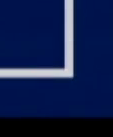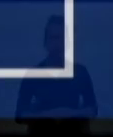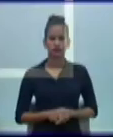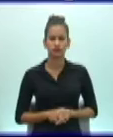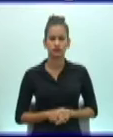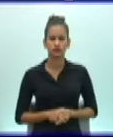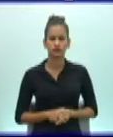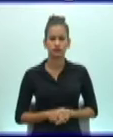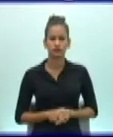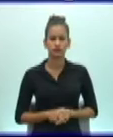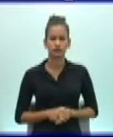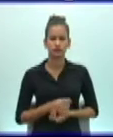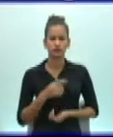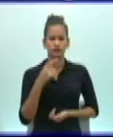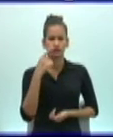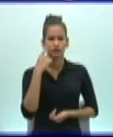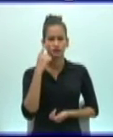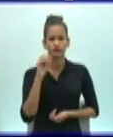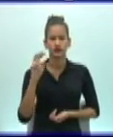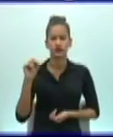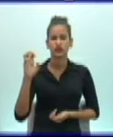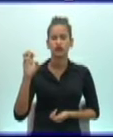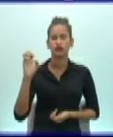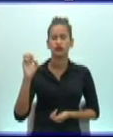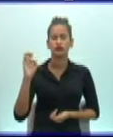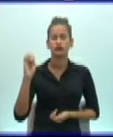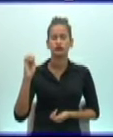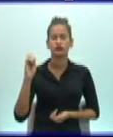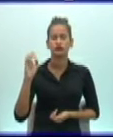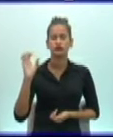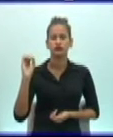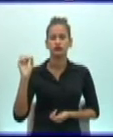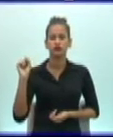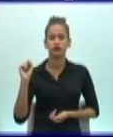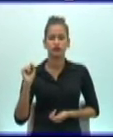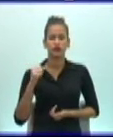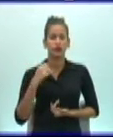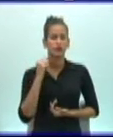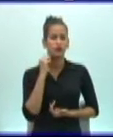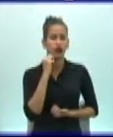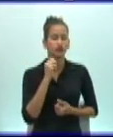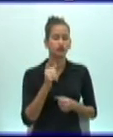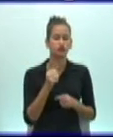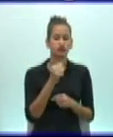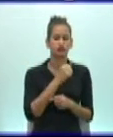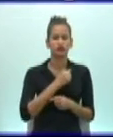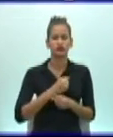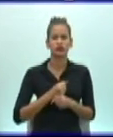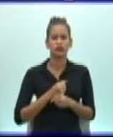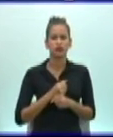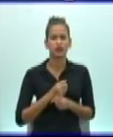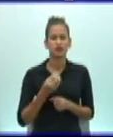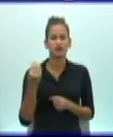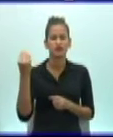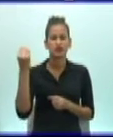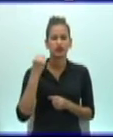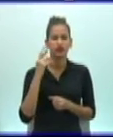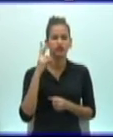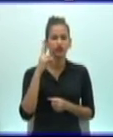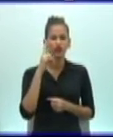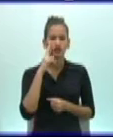Veamos los nexos más utilizados para reconocer también los símiles, porque no siempre esta